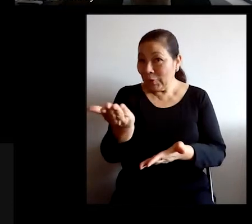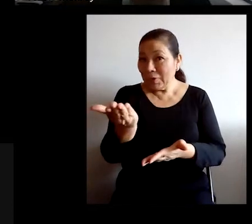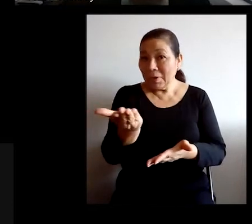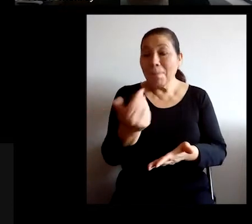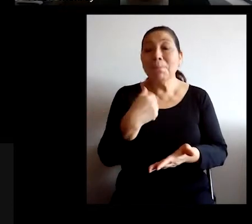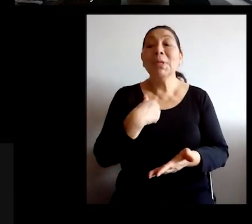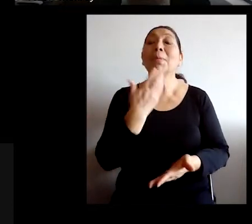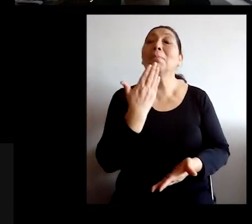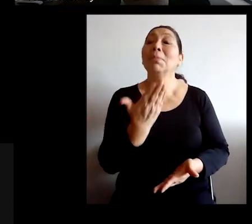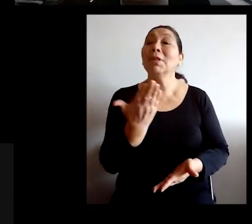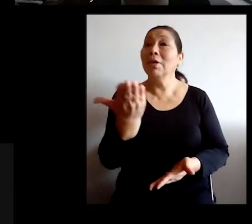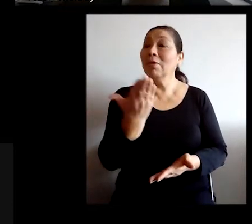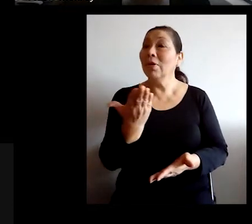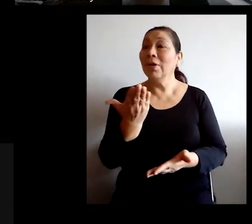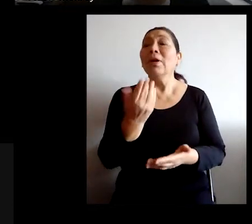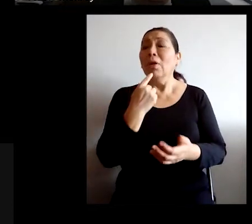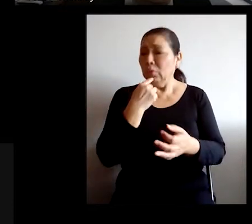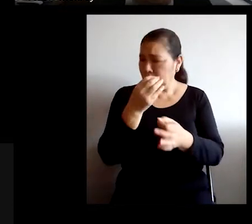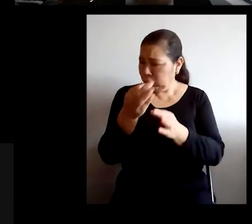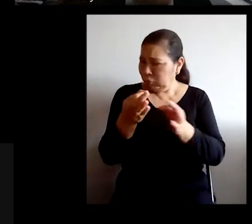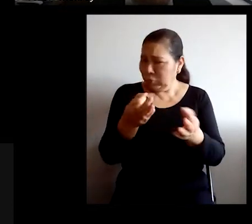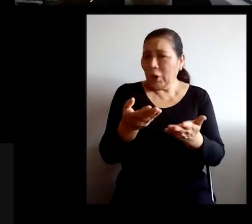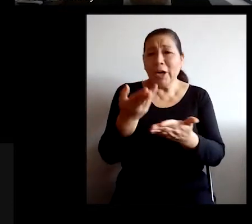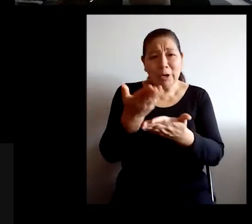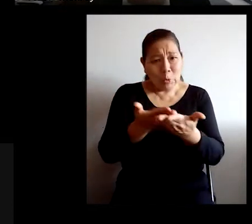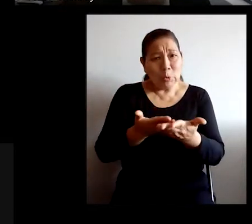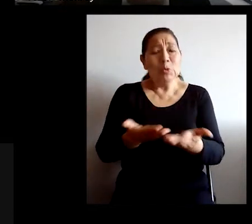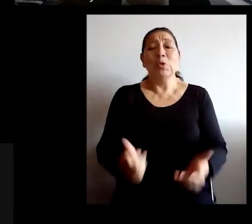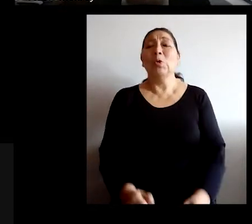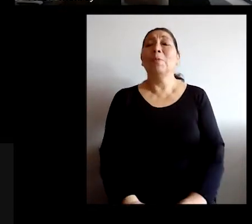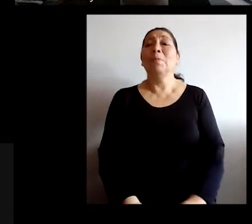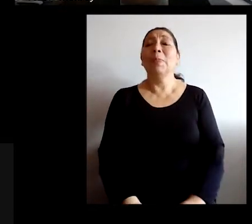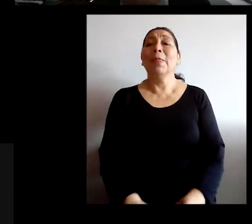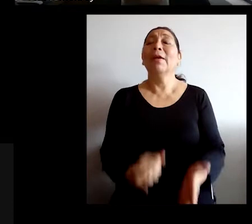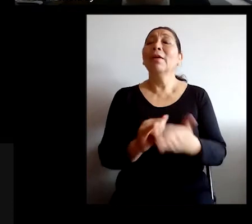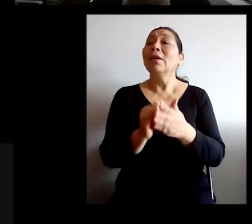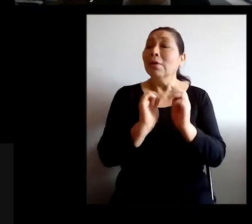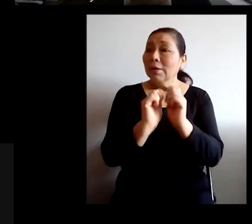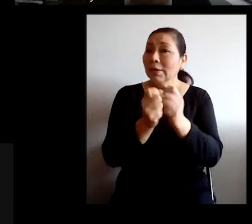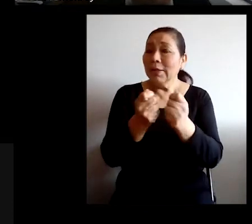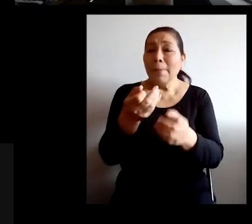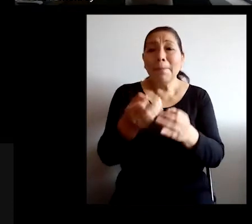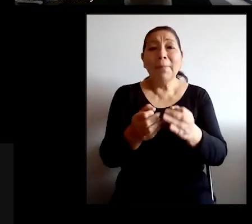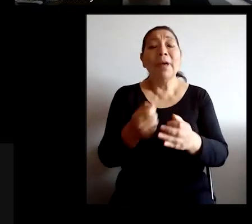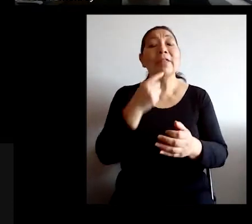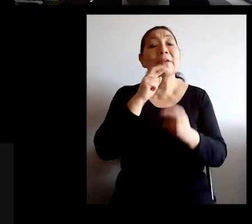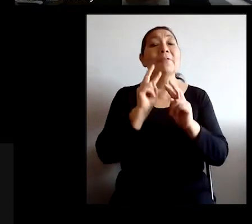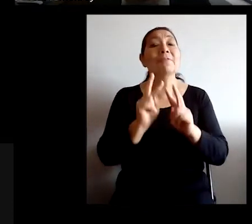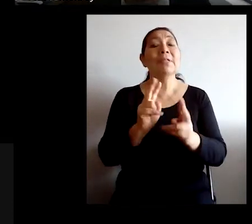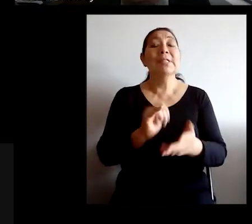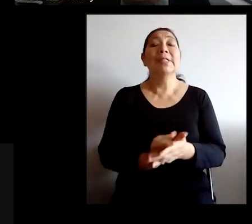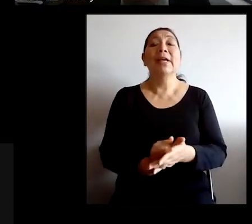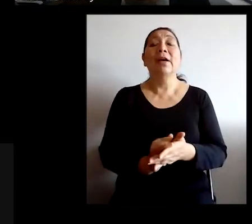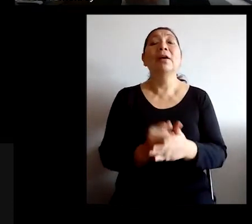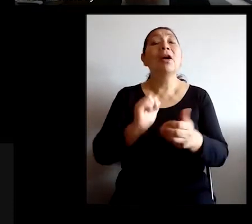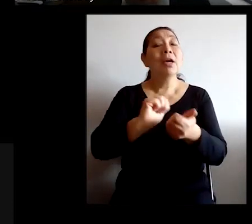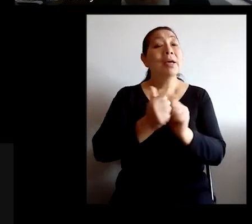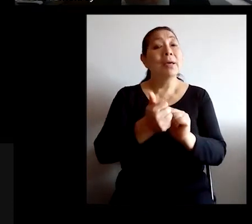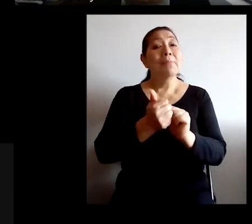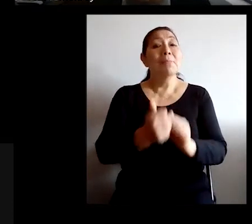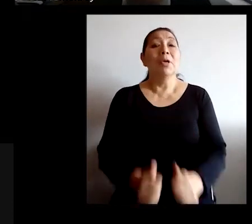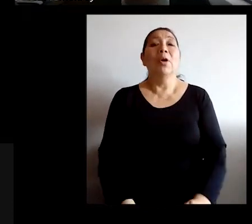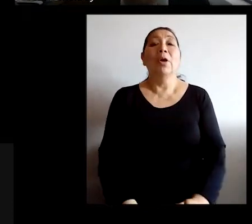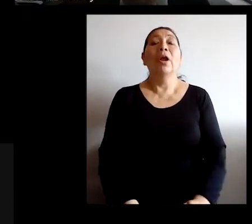constitucionales, mi pedido es que se declare fundado el recurso de agravio, se revoque la sentencia de vista y